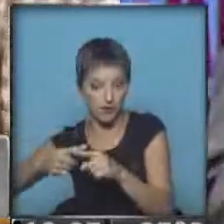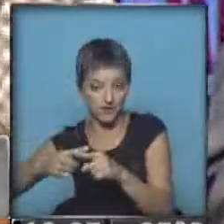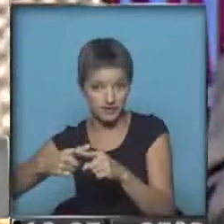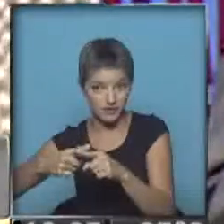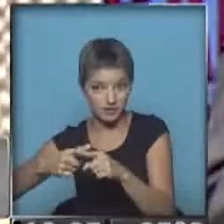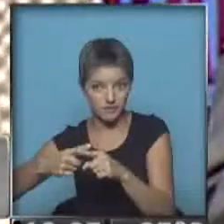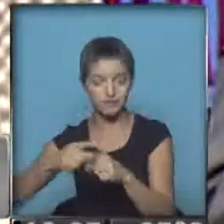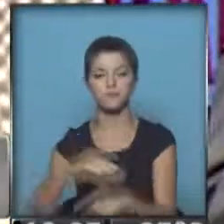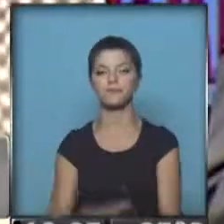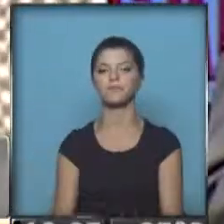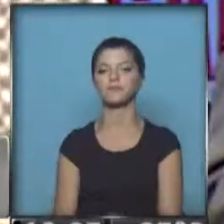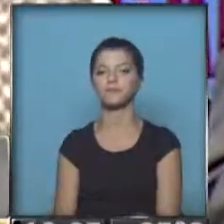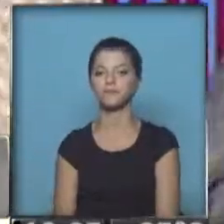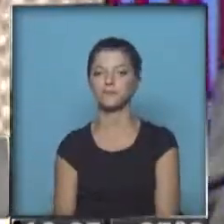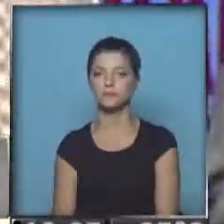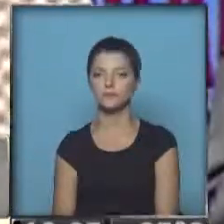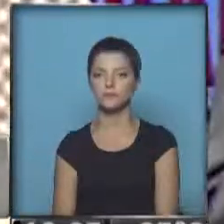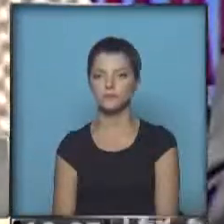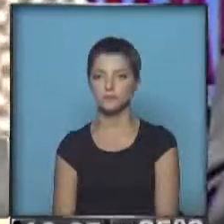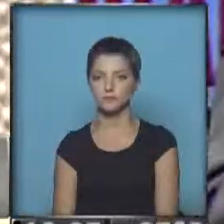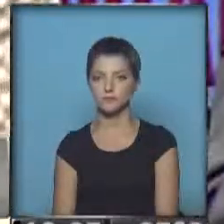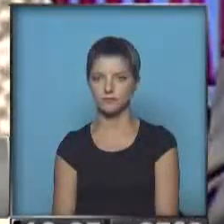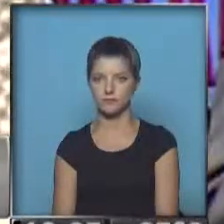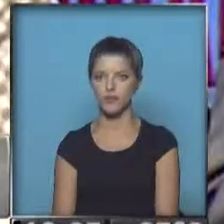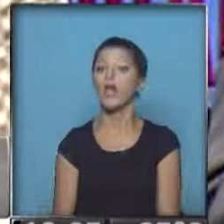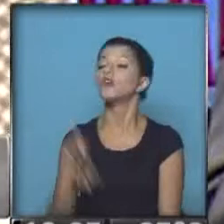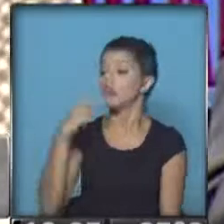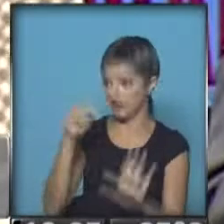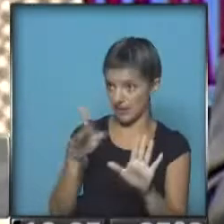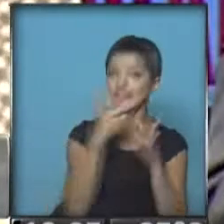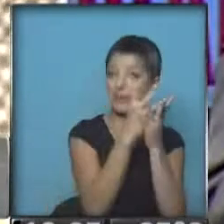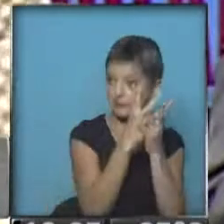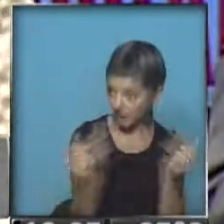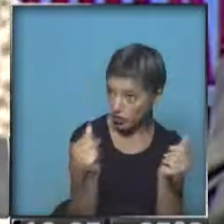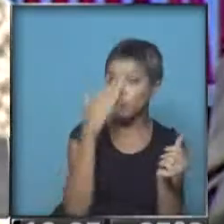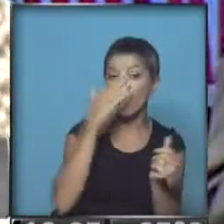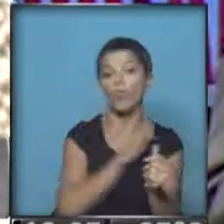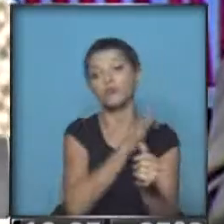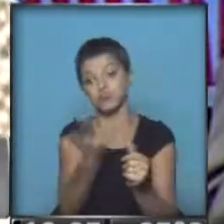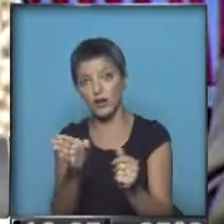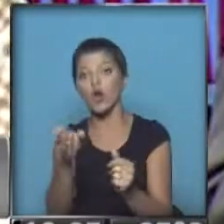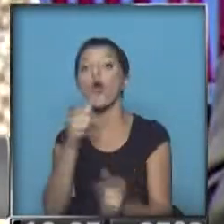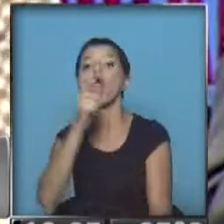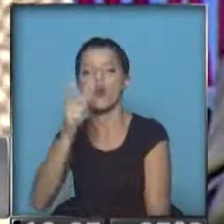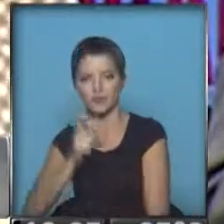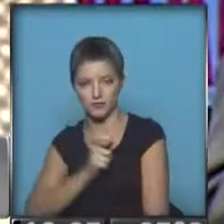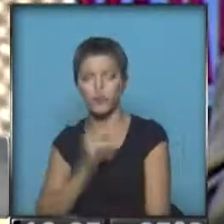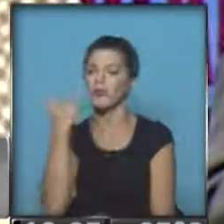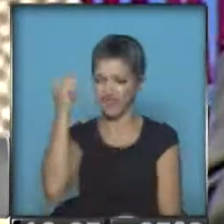otro espacio político? Quedé en contestarle cuando salía, pero aprovecho para contestarle desde